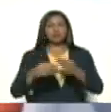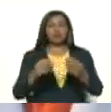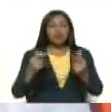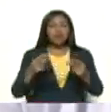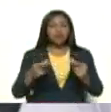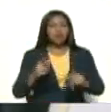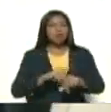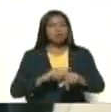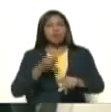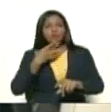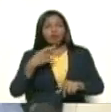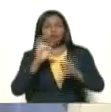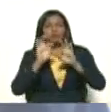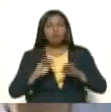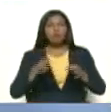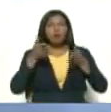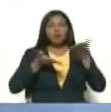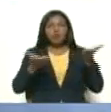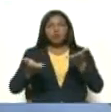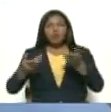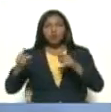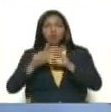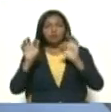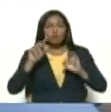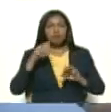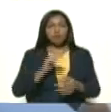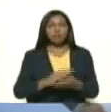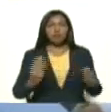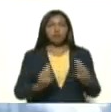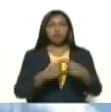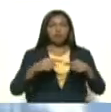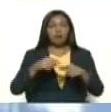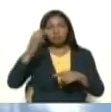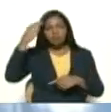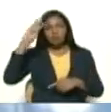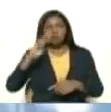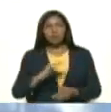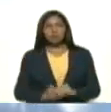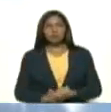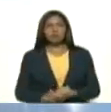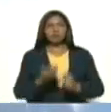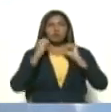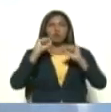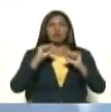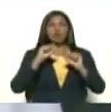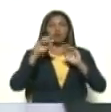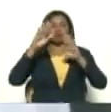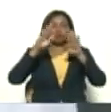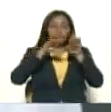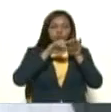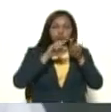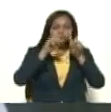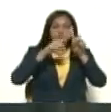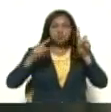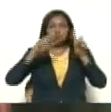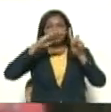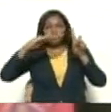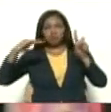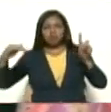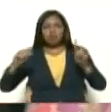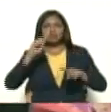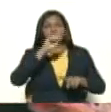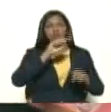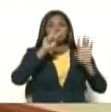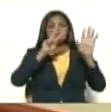tiempo. La aplicación del protocolo de Wuhan, con acompañamiento de Cuba, ha logrado mantener la curva aplanada con 175